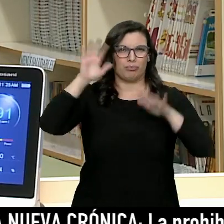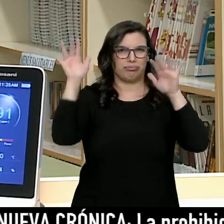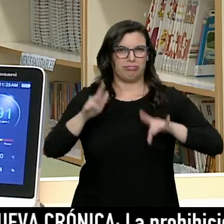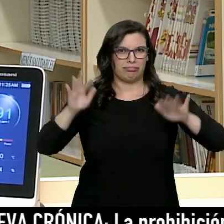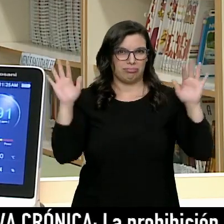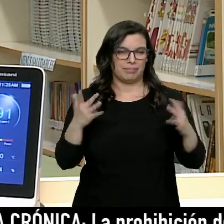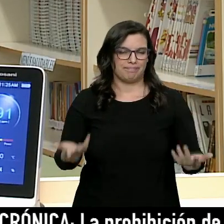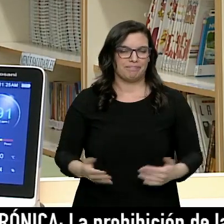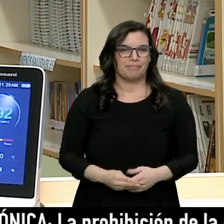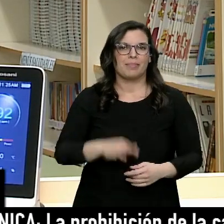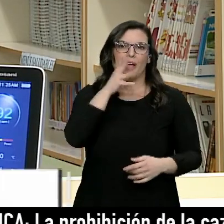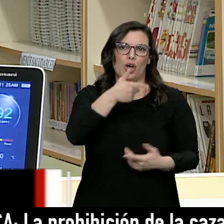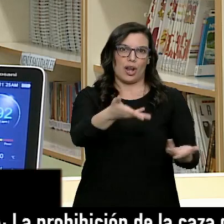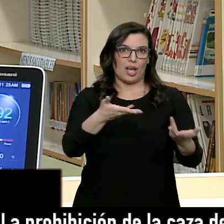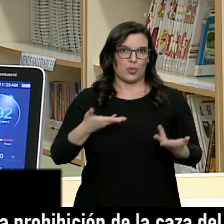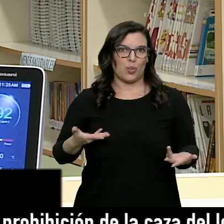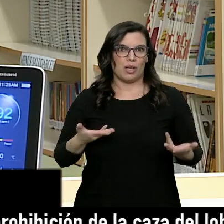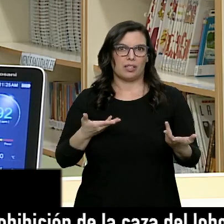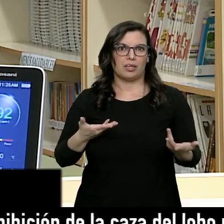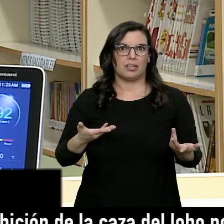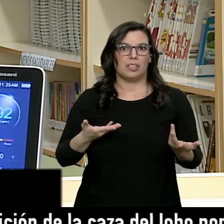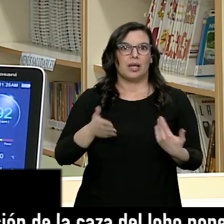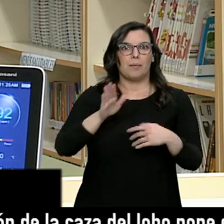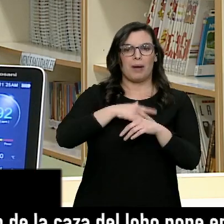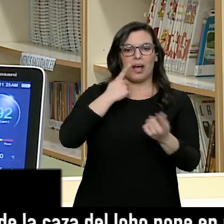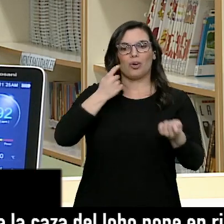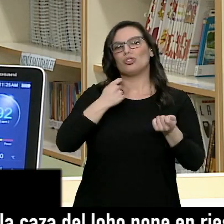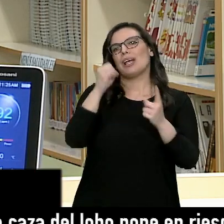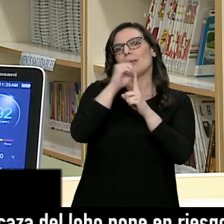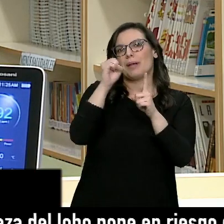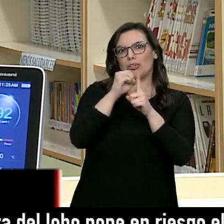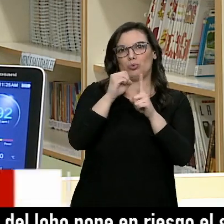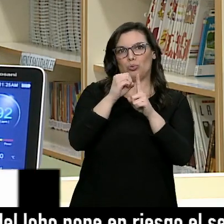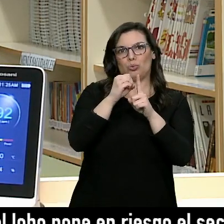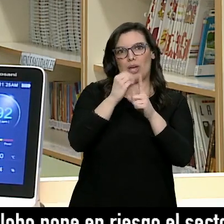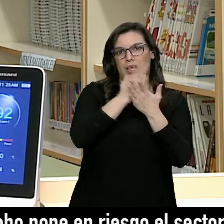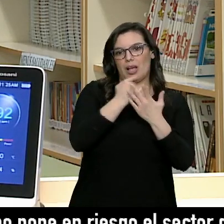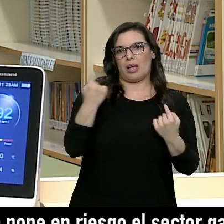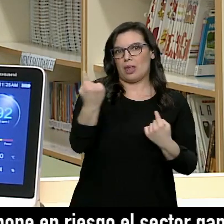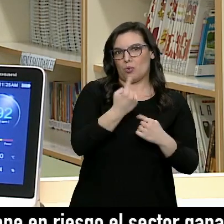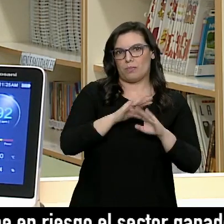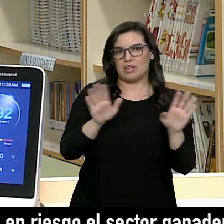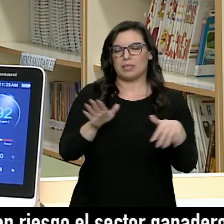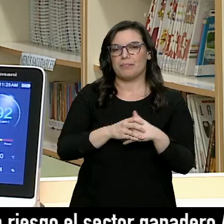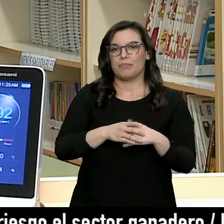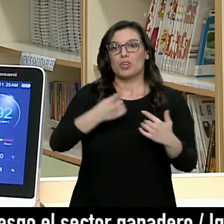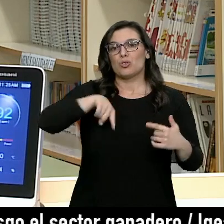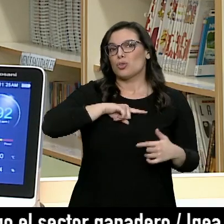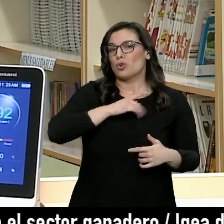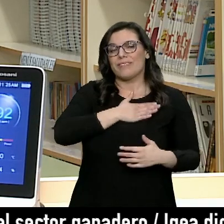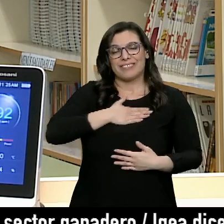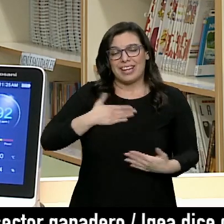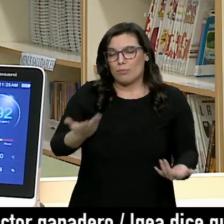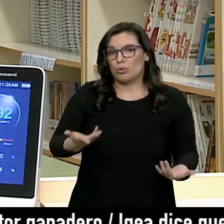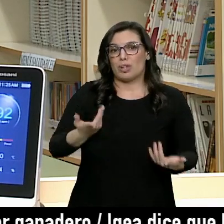Ahora esto evidentemente nos va a ayudar más, pero para regular las temperaturas de cada aula. Nosotros lo único que queremos